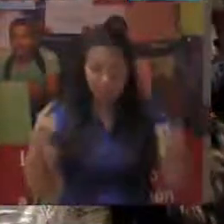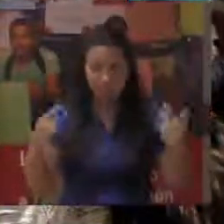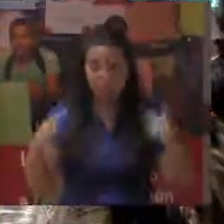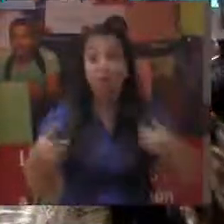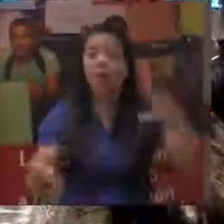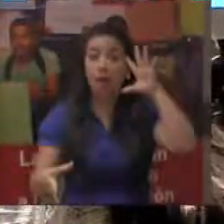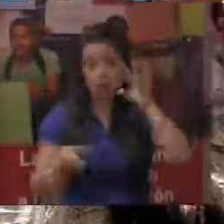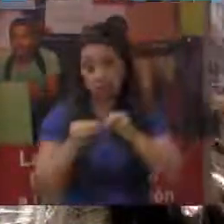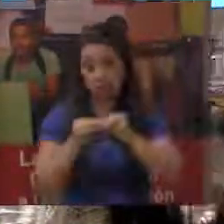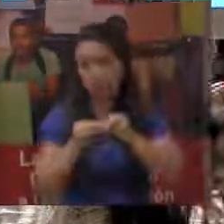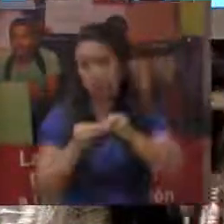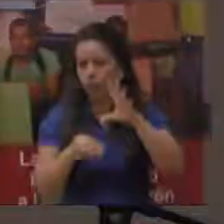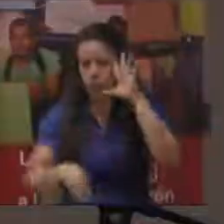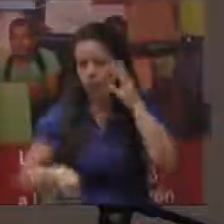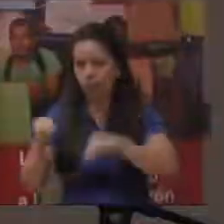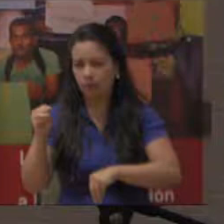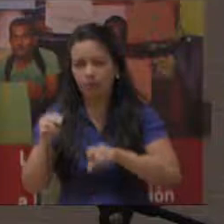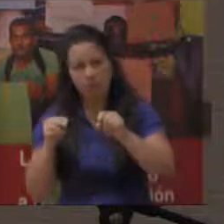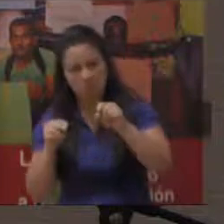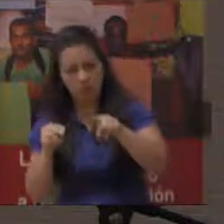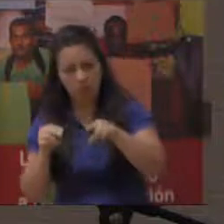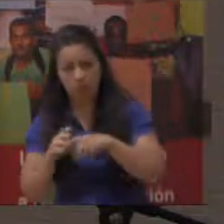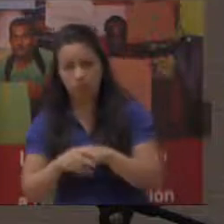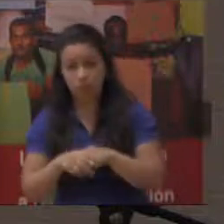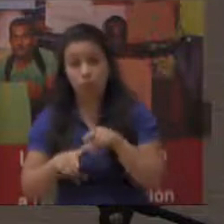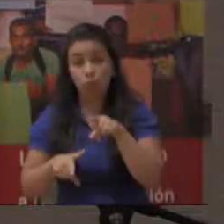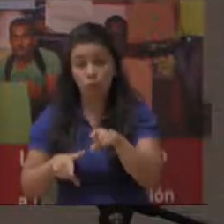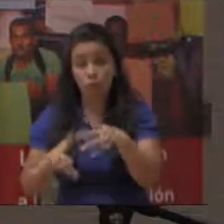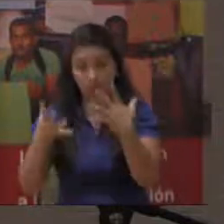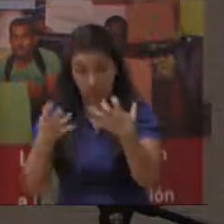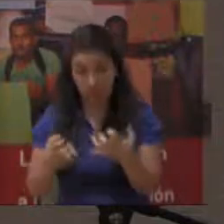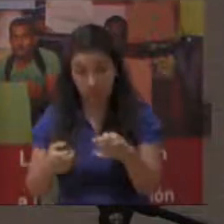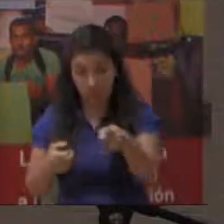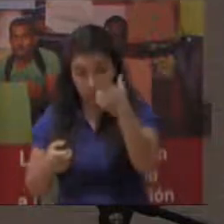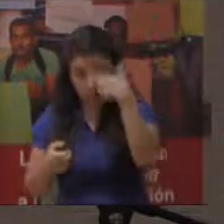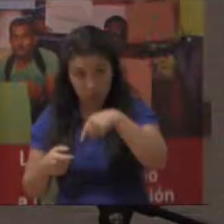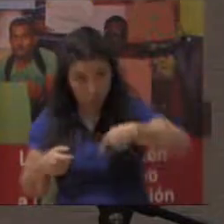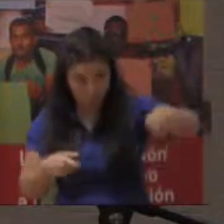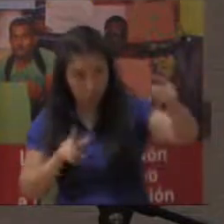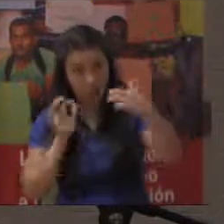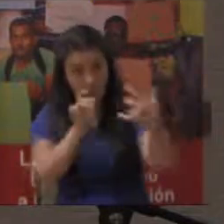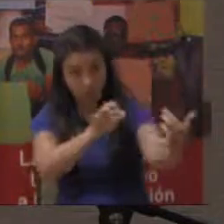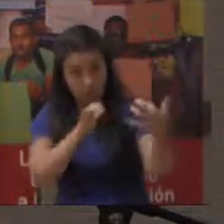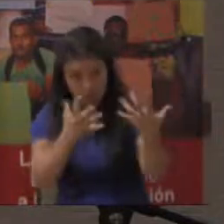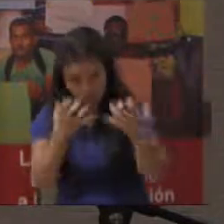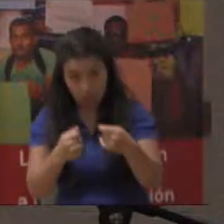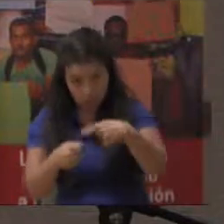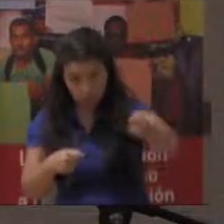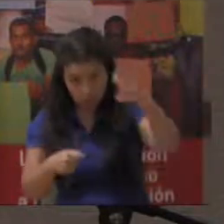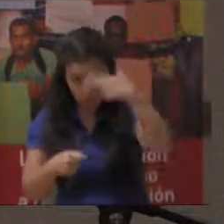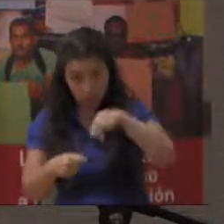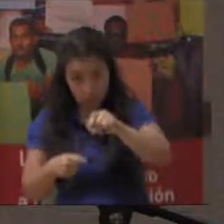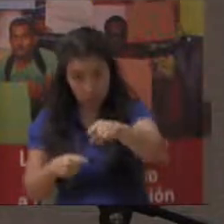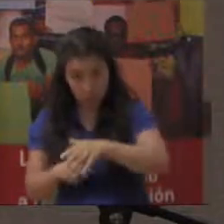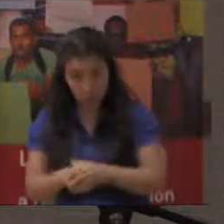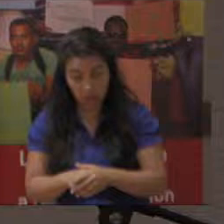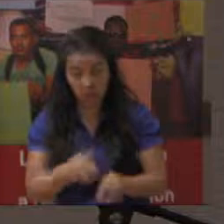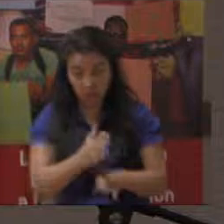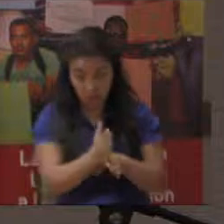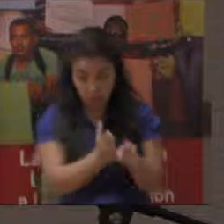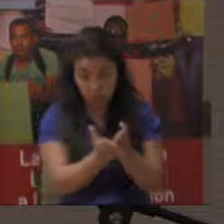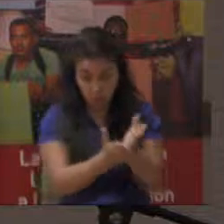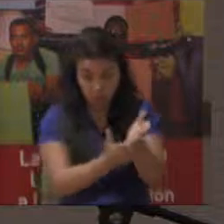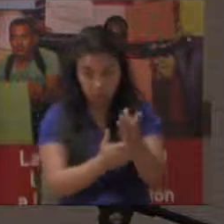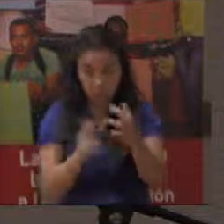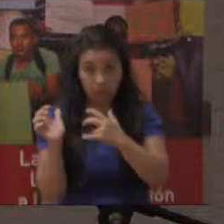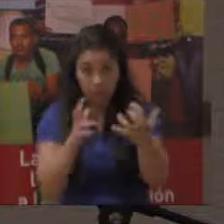acuerdo o en desacuerdo. ¿Usted quisiera que su hijo se fuera a la guerra, continuara en la guerra? La